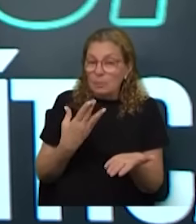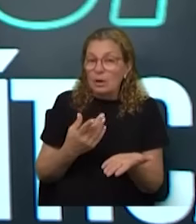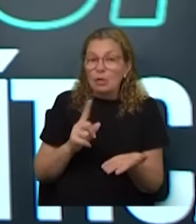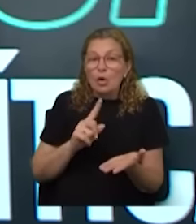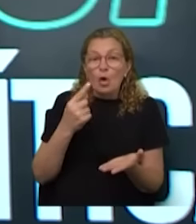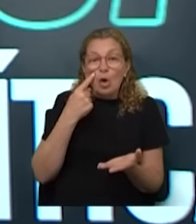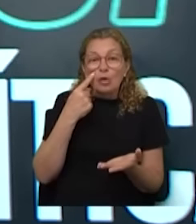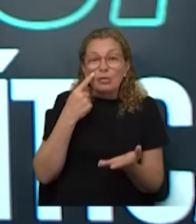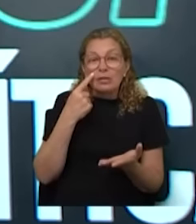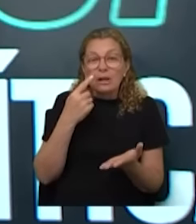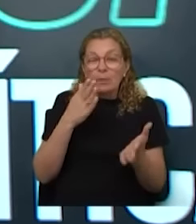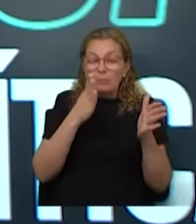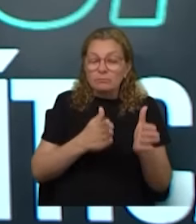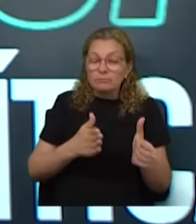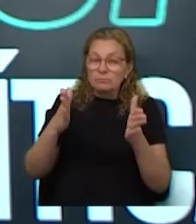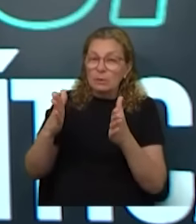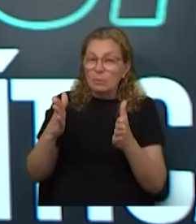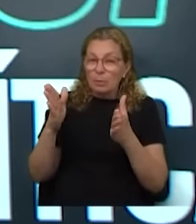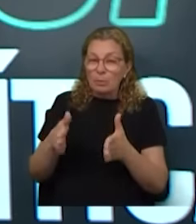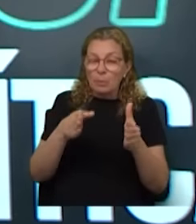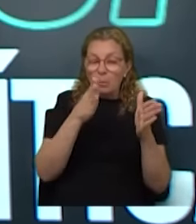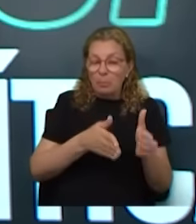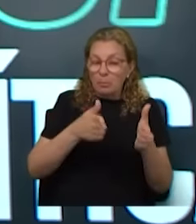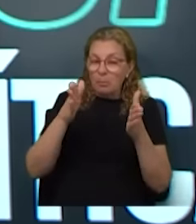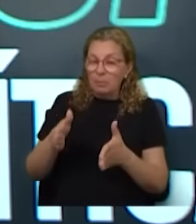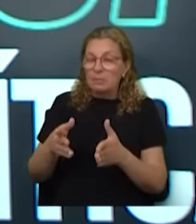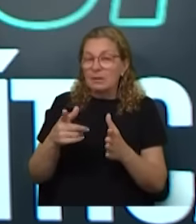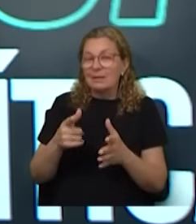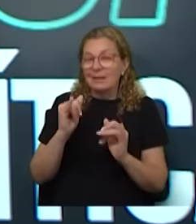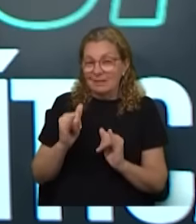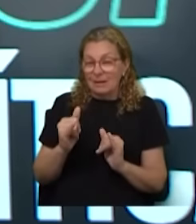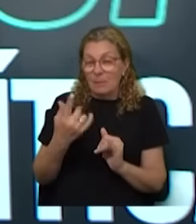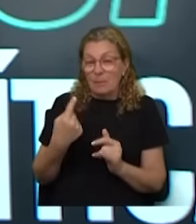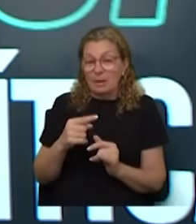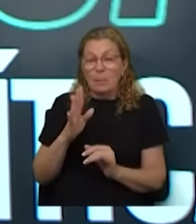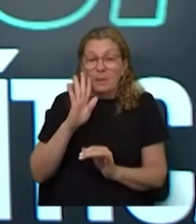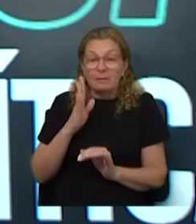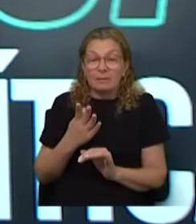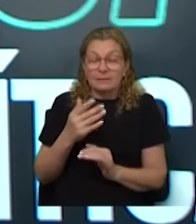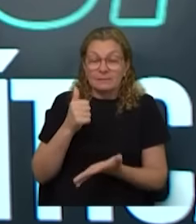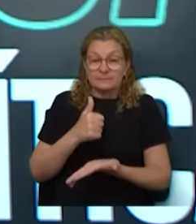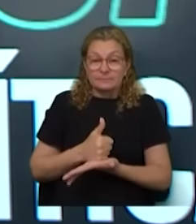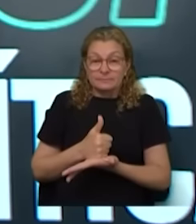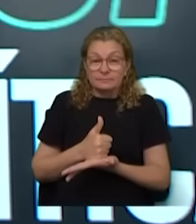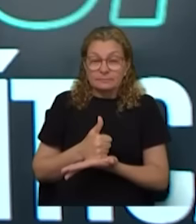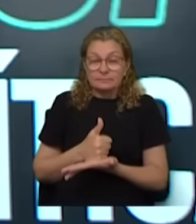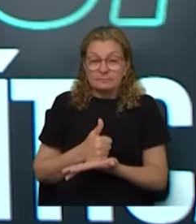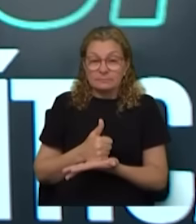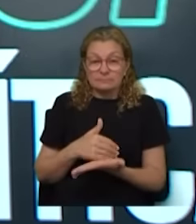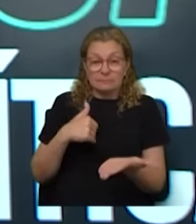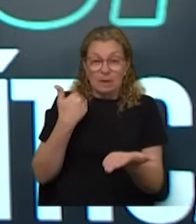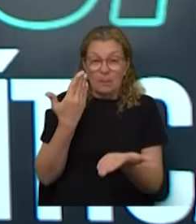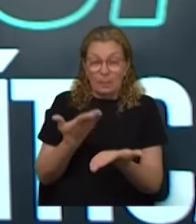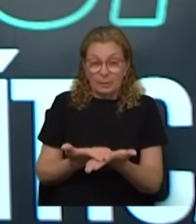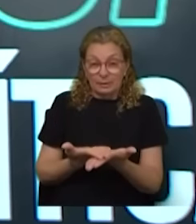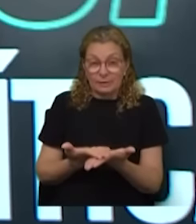conocemos en el formato un formato que es estructurado todo lo que se le quiera Buscar pero En definitiva supone estar eh proponiendo y